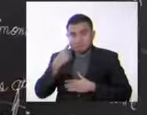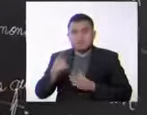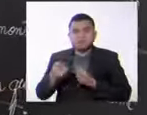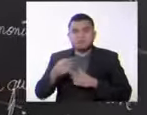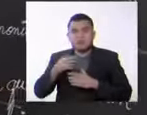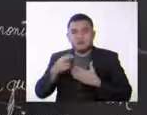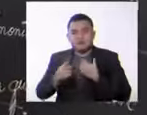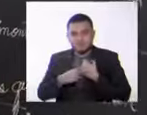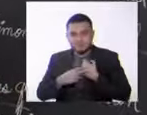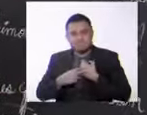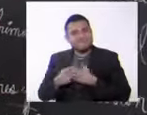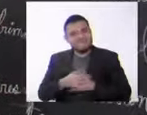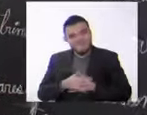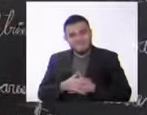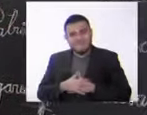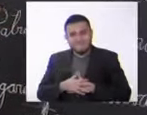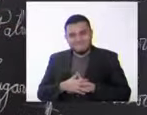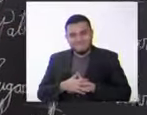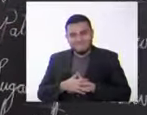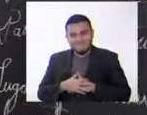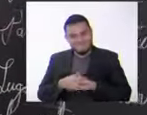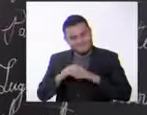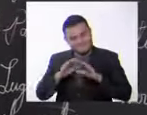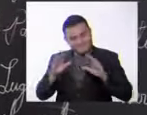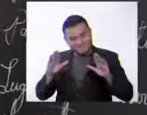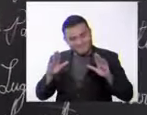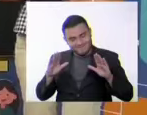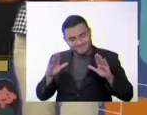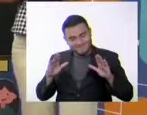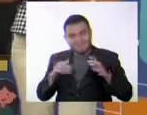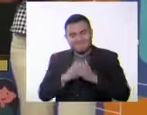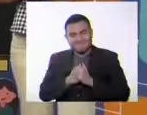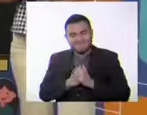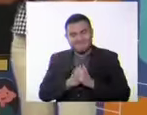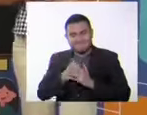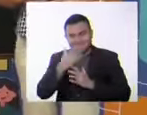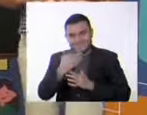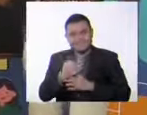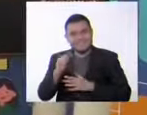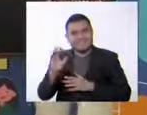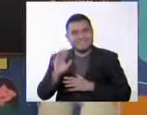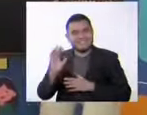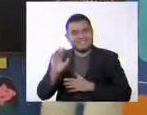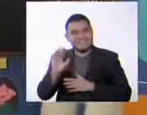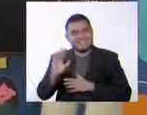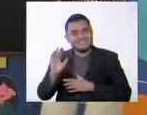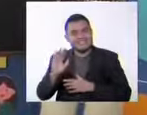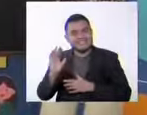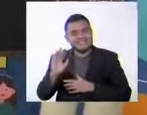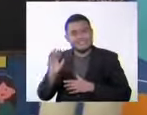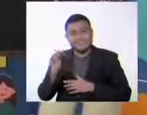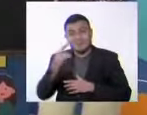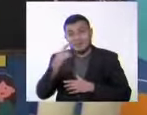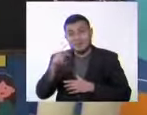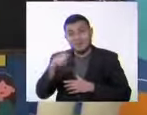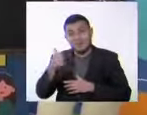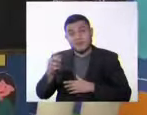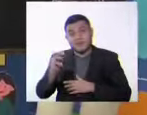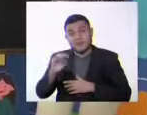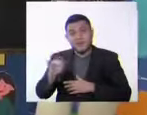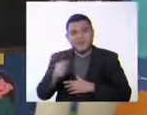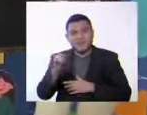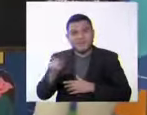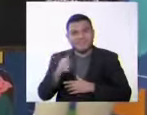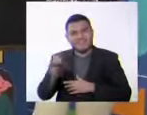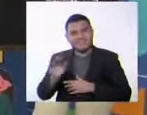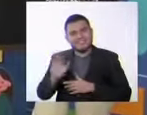conservarlo. Así, Bueno, terminamos, Luis. se nos acabó el tiempo, Mayra, es hora de despedirnos. Es una lástima. Bueno, pero nos vemos el Mucho próximo gusto. jueves, niños y